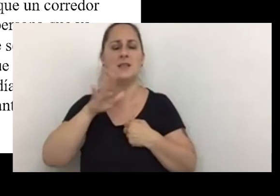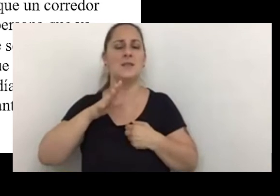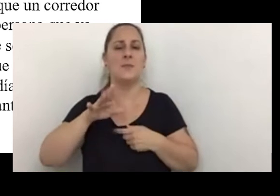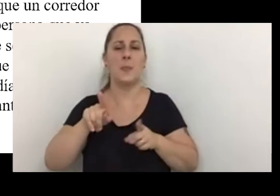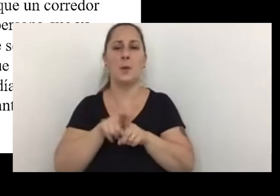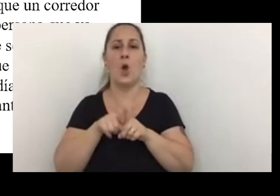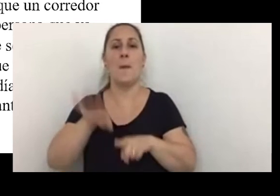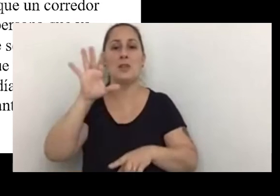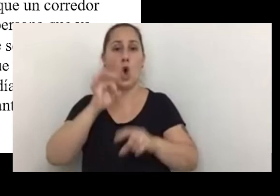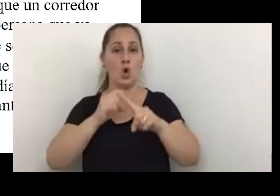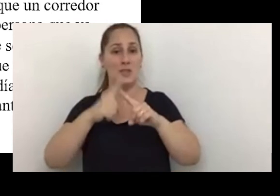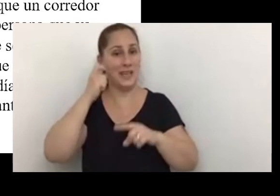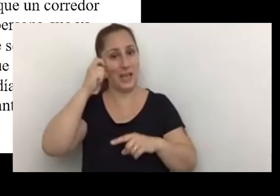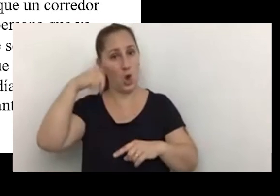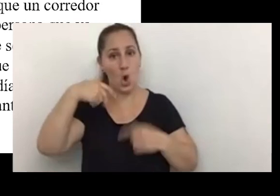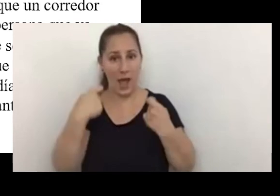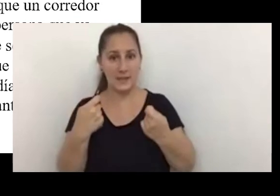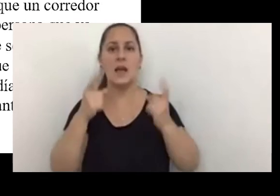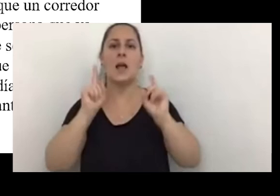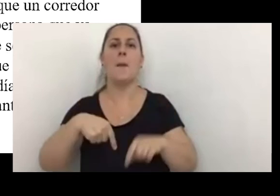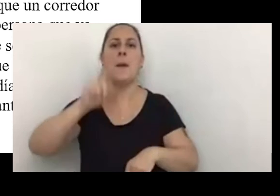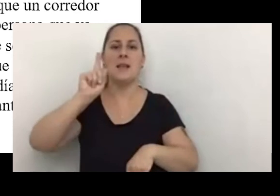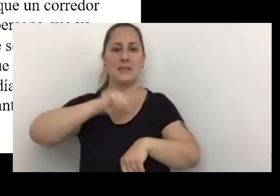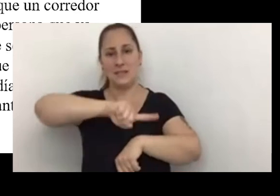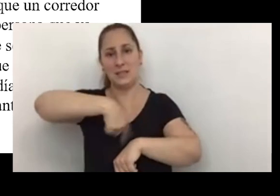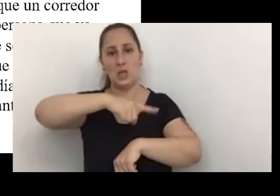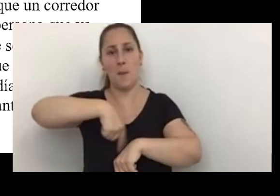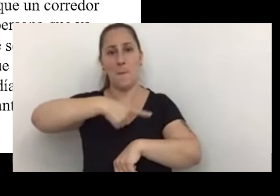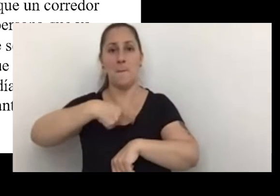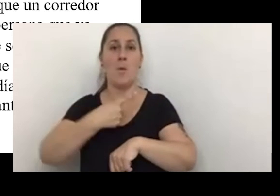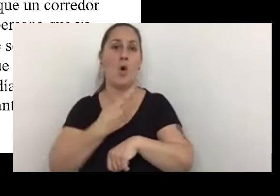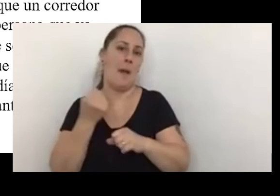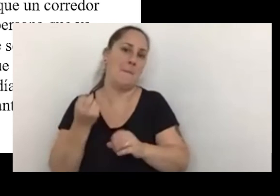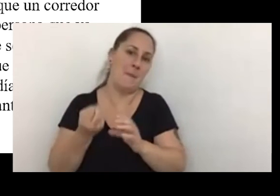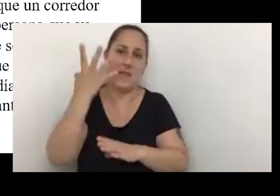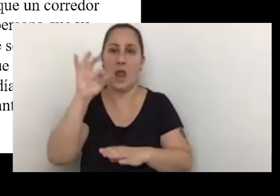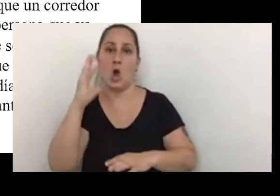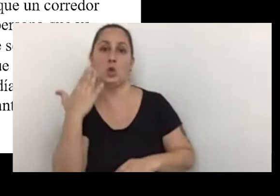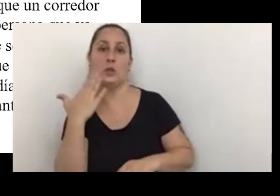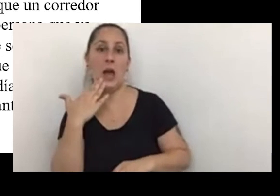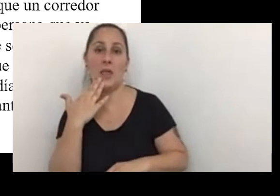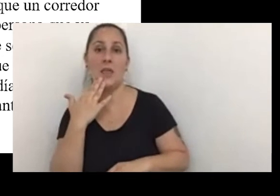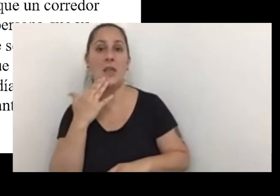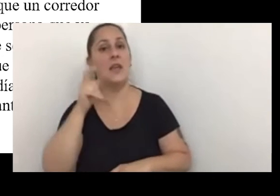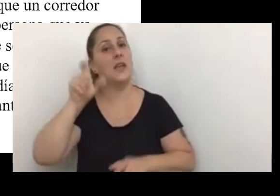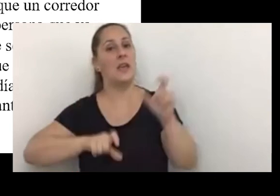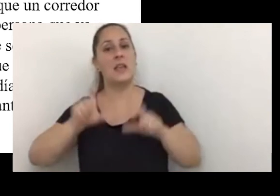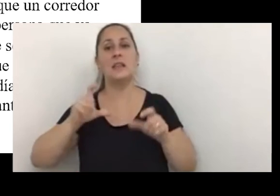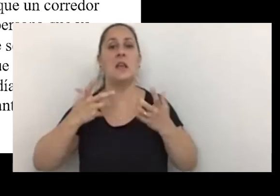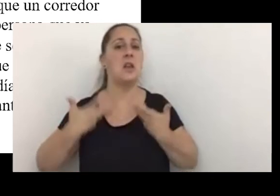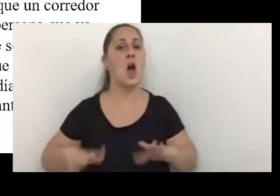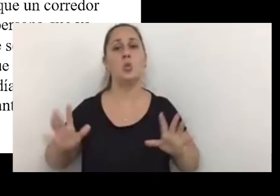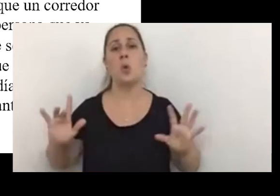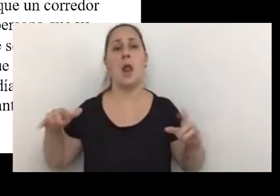oxígeno, sino más horas en determinadas horas del día y no permiten el uso natural de espacios a